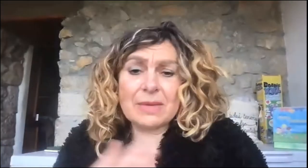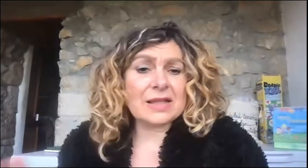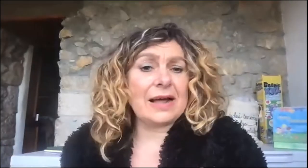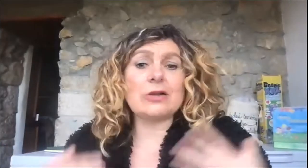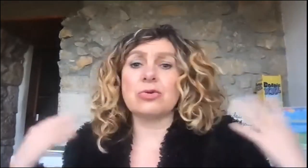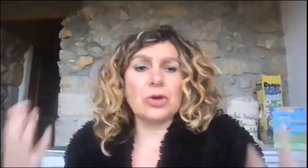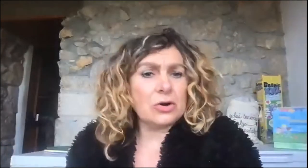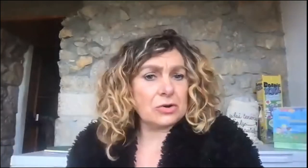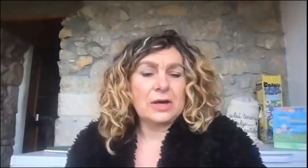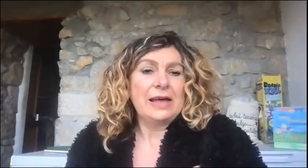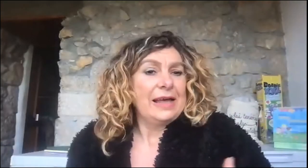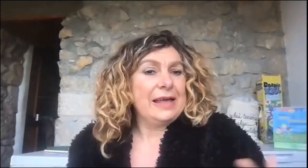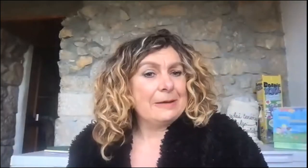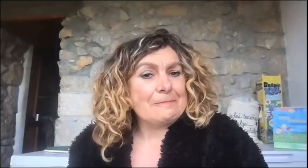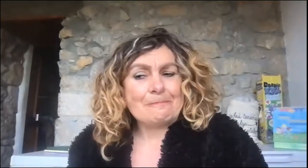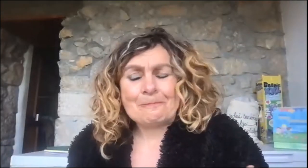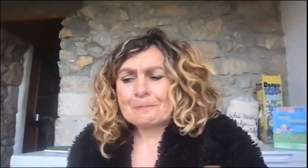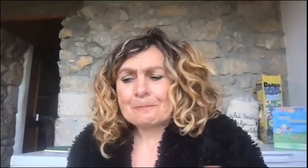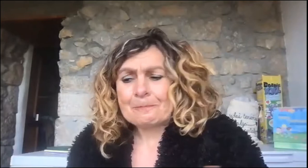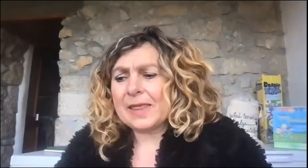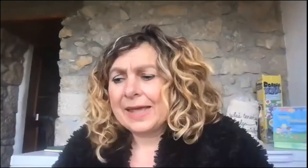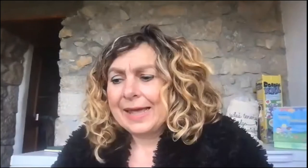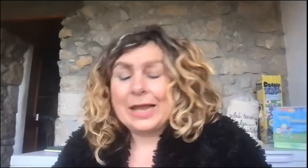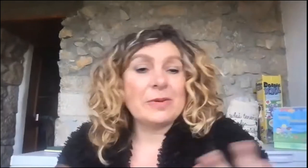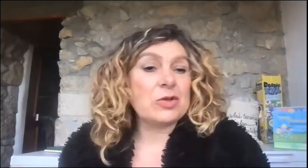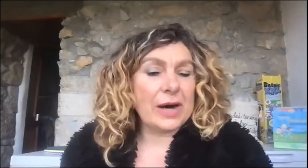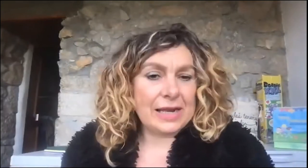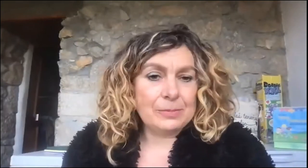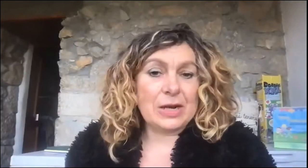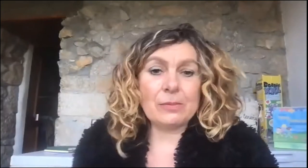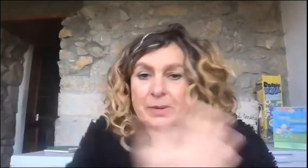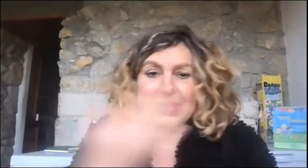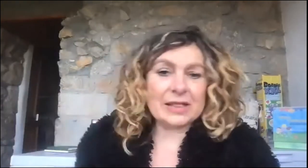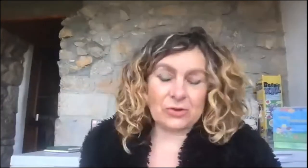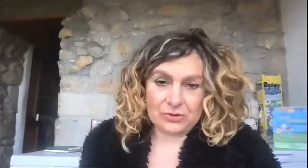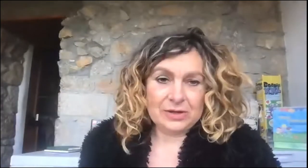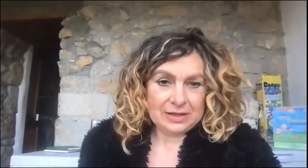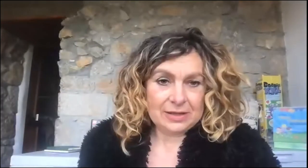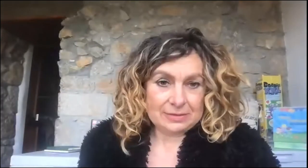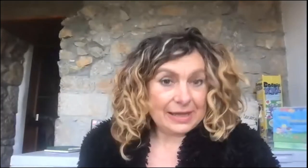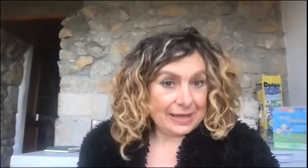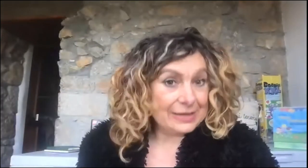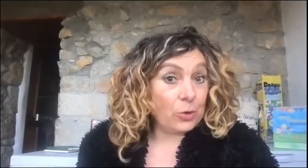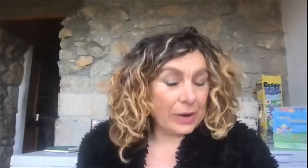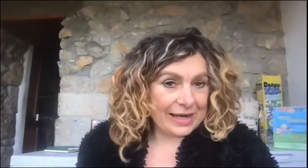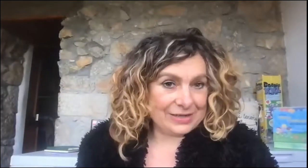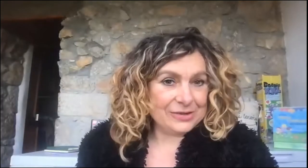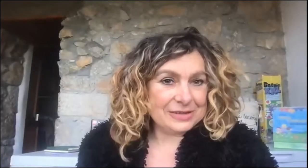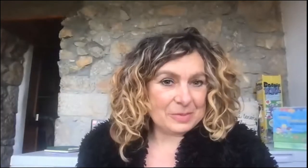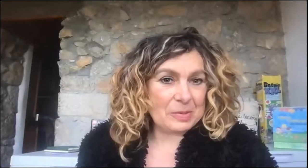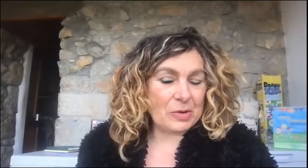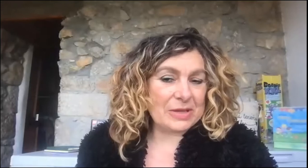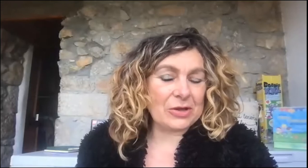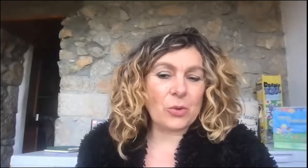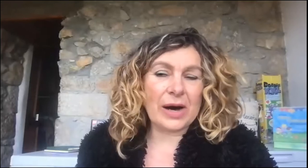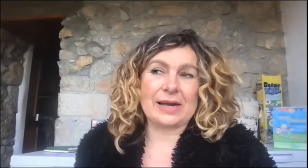que se mezclan, el sudor, en lo visual, por el movimiento de jugar, ¿no? El